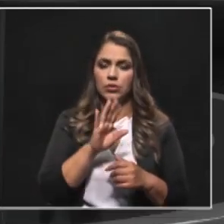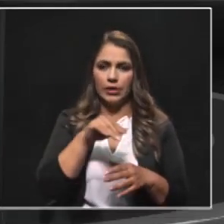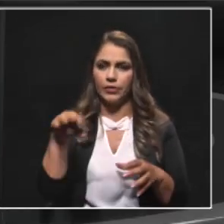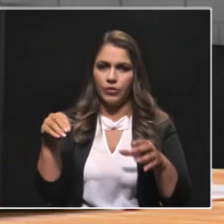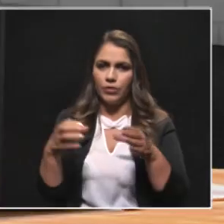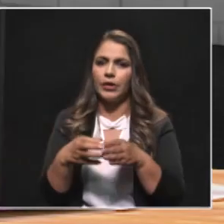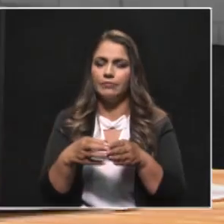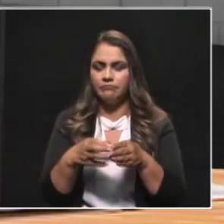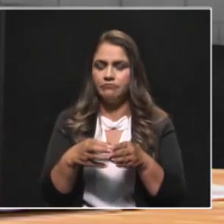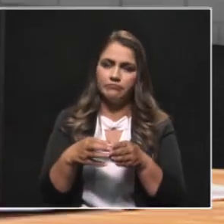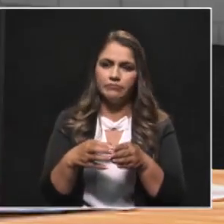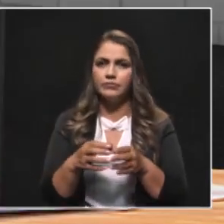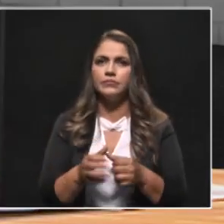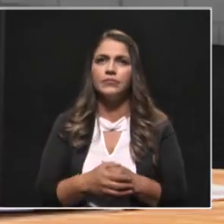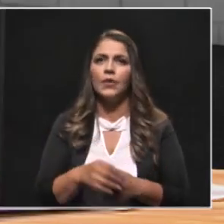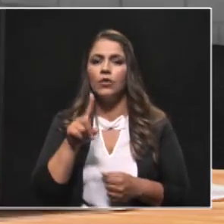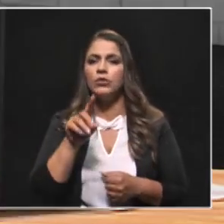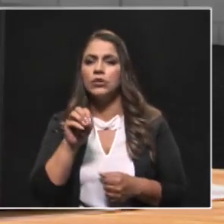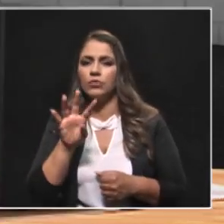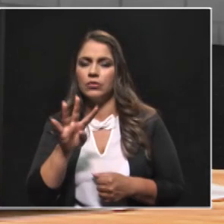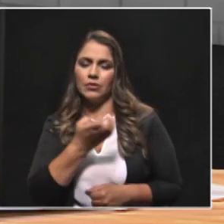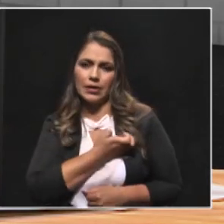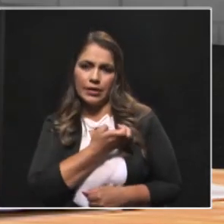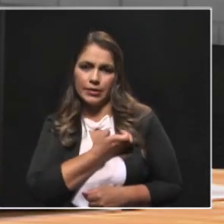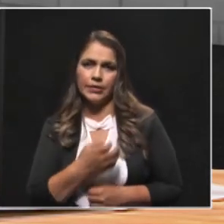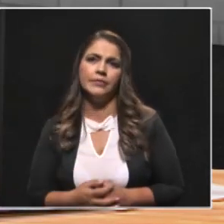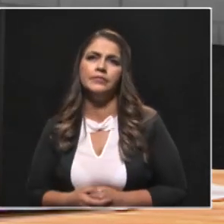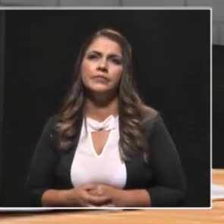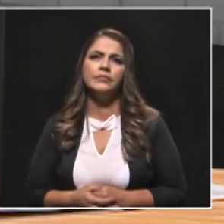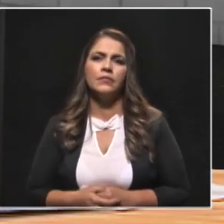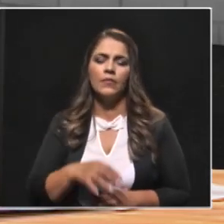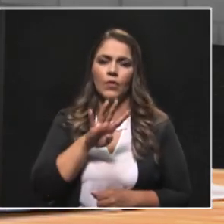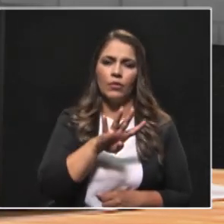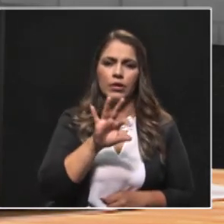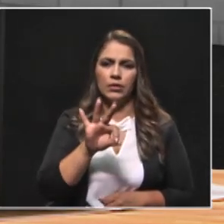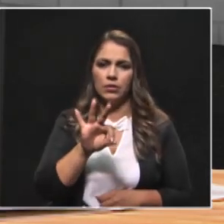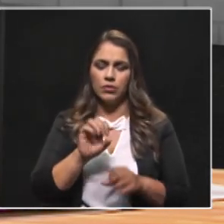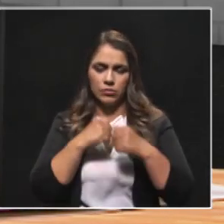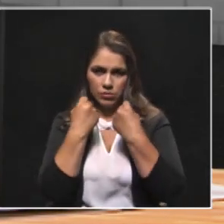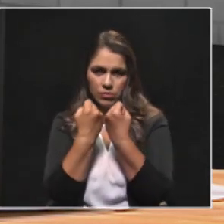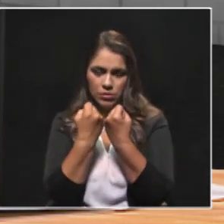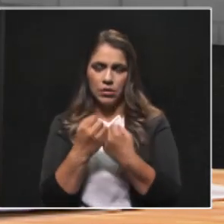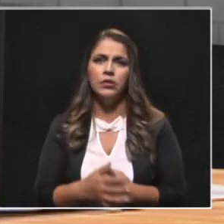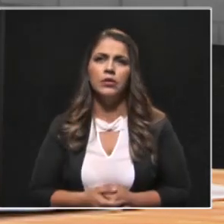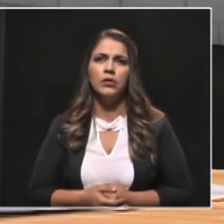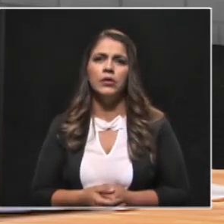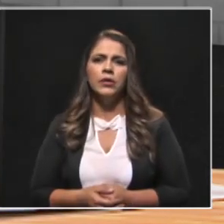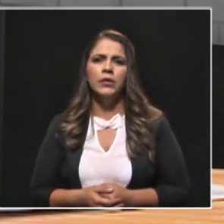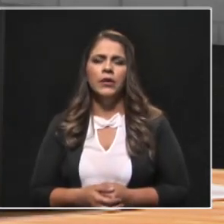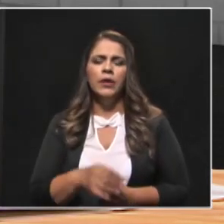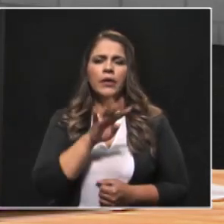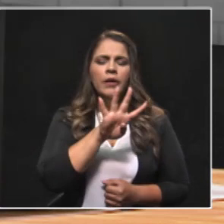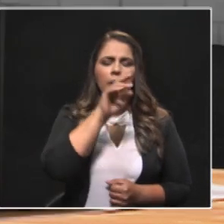pues. Sí, 13%. Sí, sí, sí. 104 alcaldías para la alcaldía, 42 consejos, 4